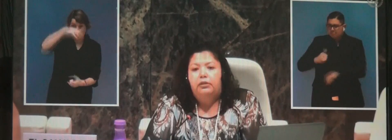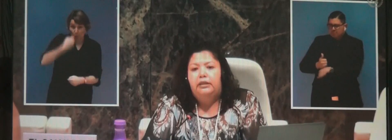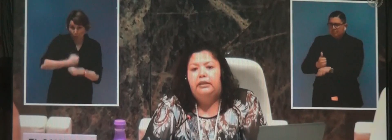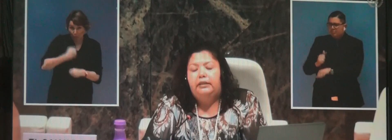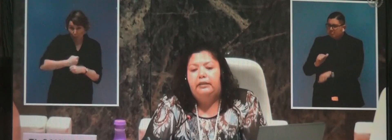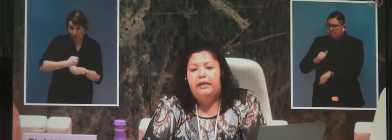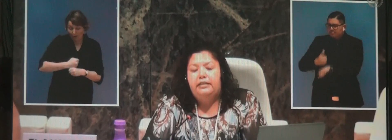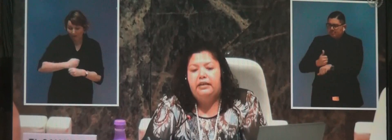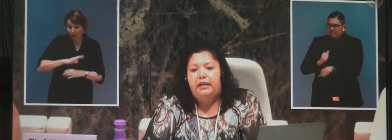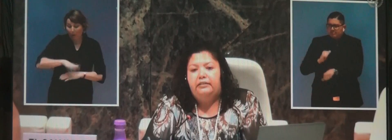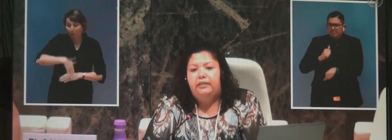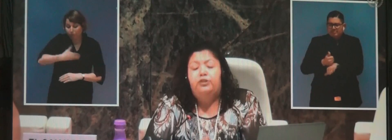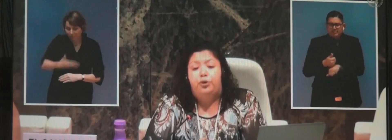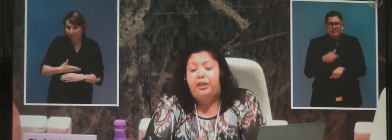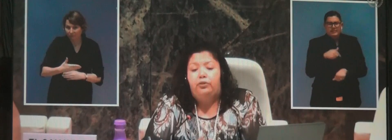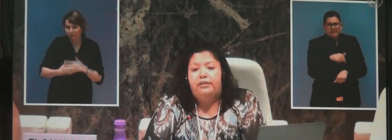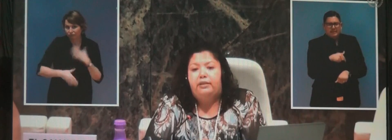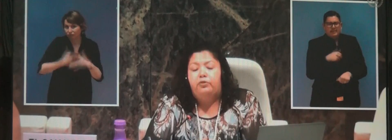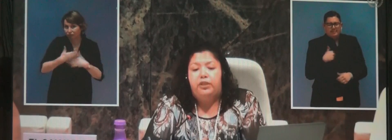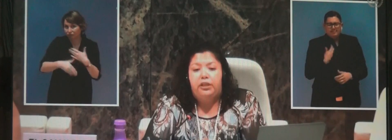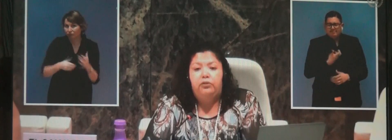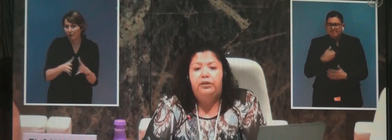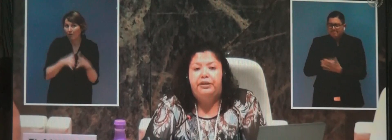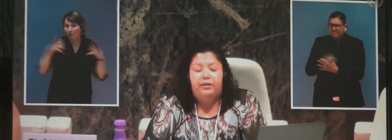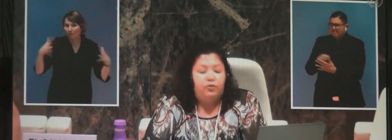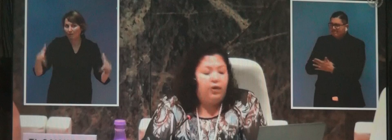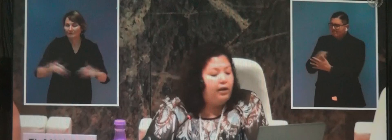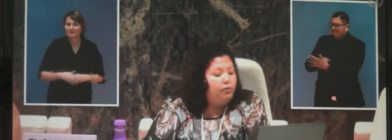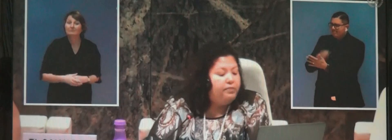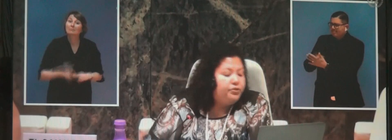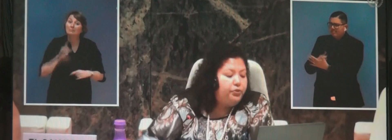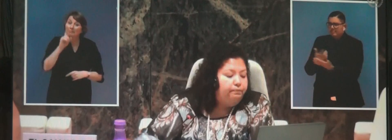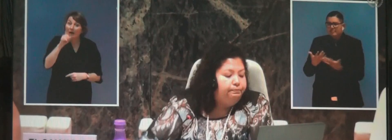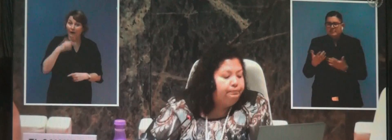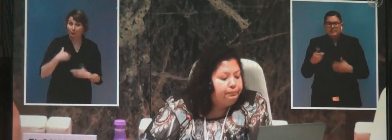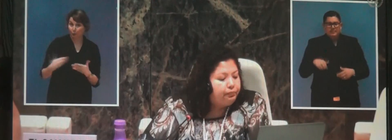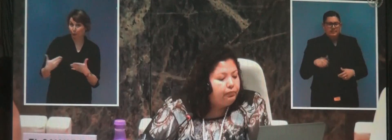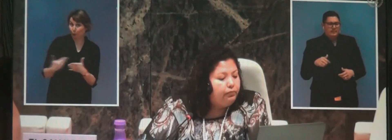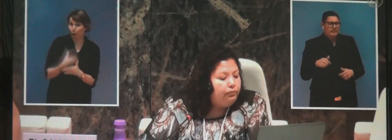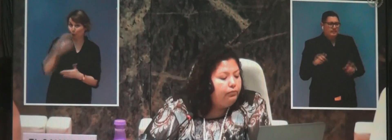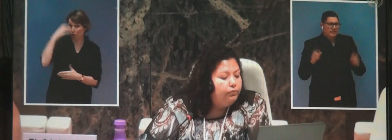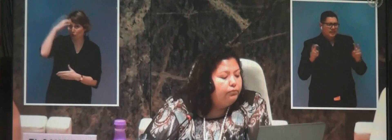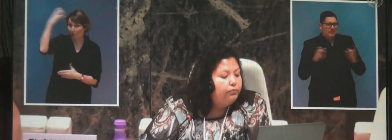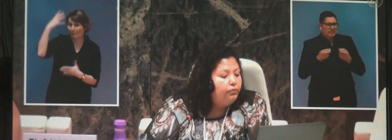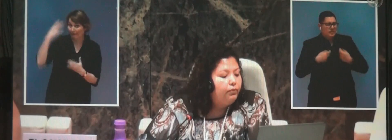implementando estos retos que estamos teniendo en relación a la convención.